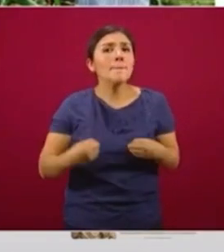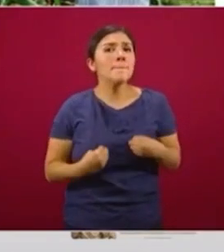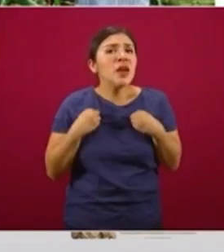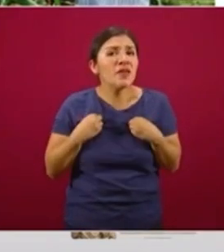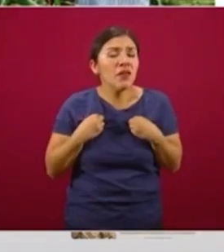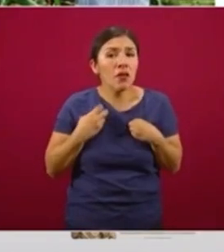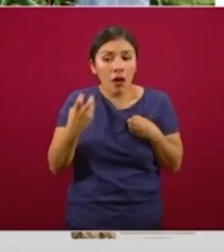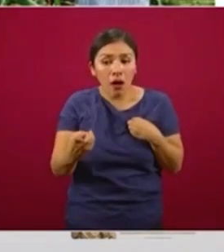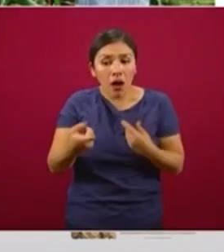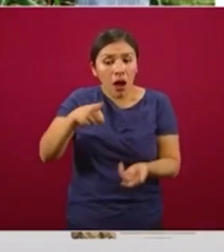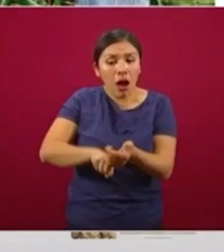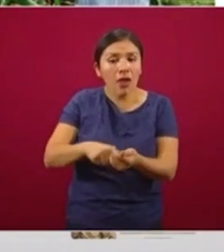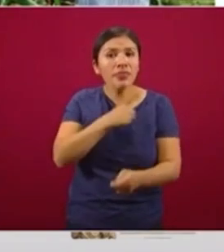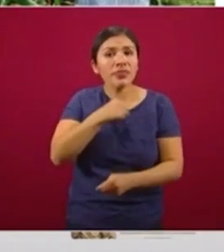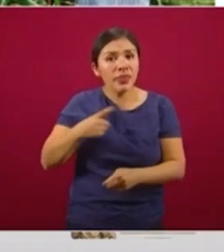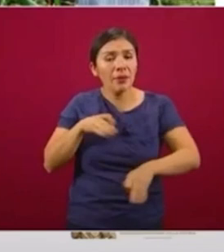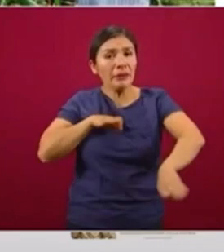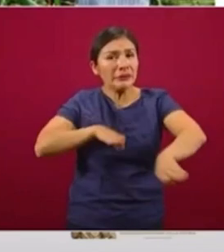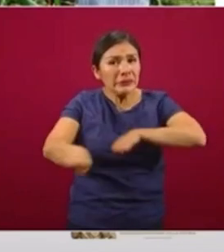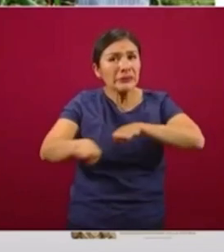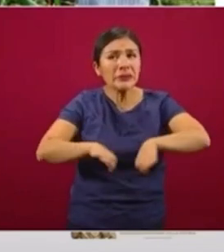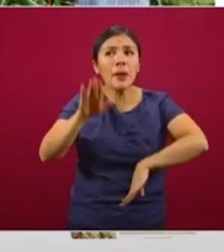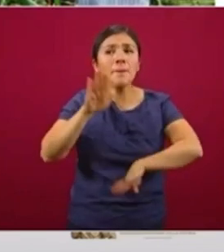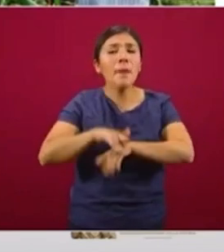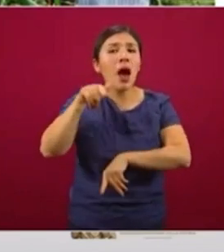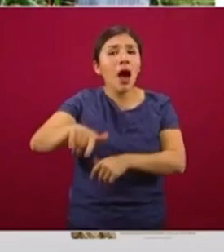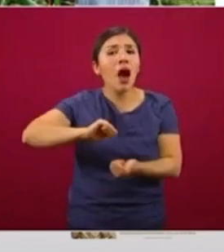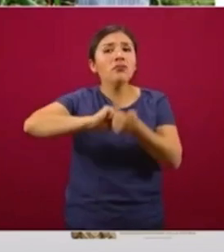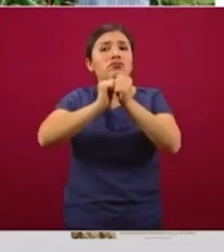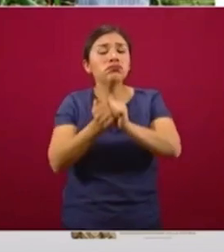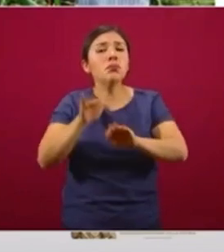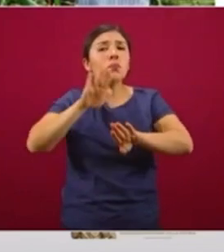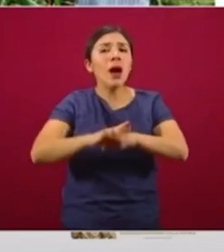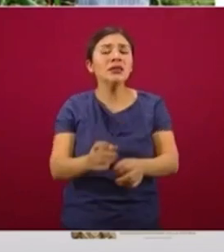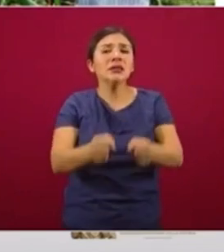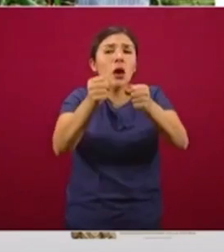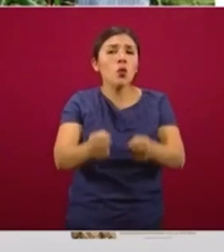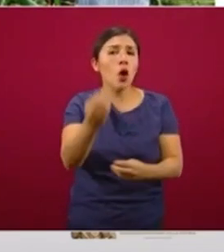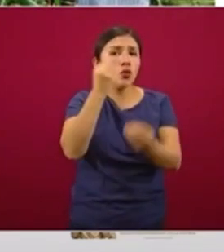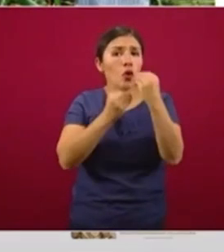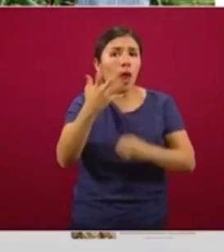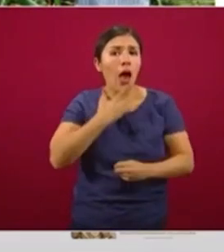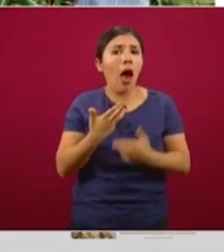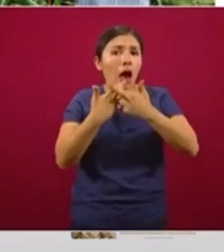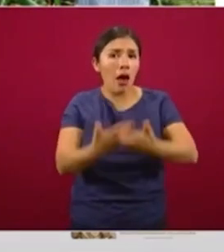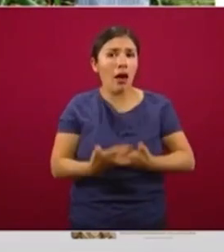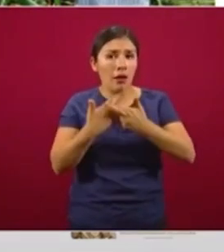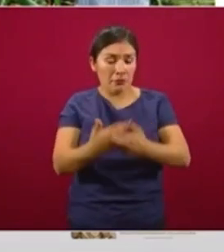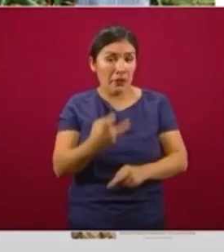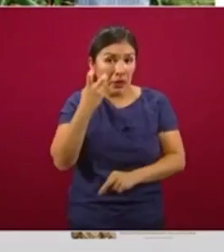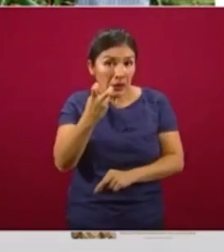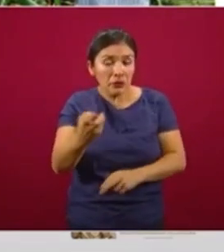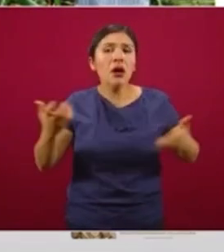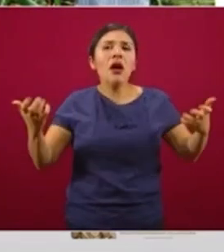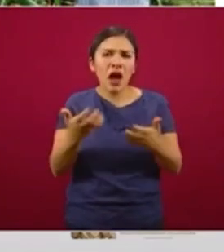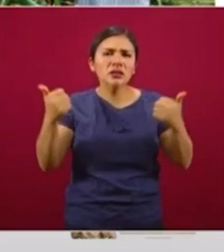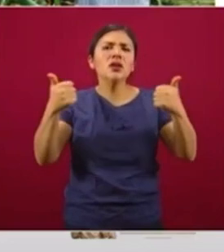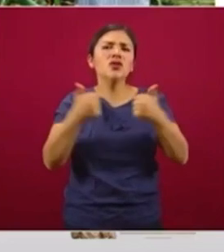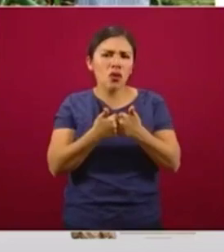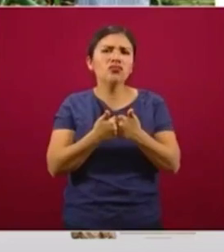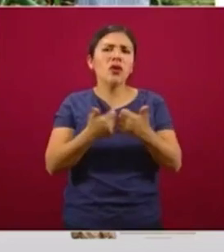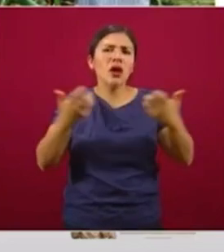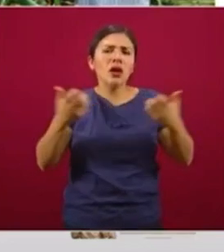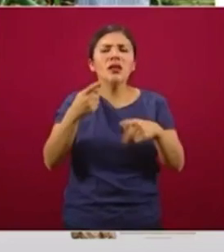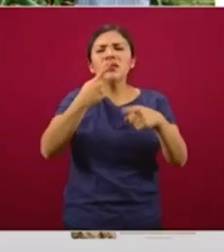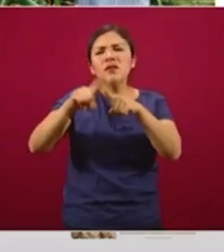que llevar a cabo todas las acciones que traen como consecuencia la garantía de la seguridad alimentaria. Esto lo estamos haciendo a través de la ejecución